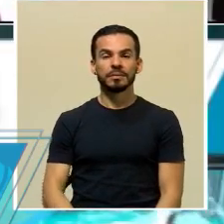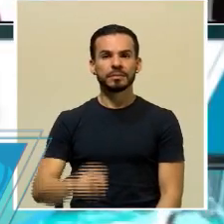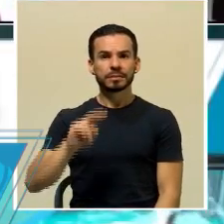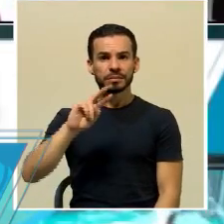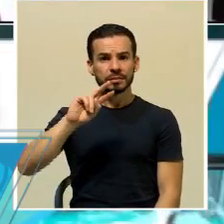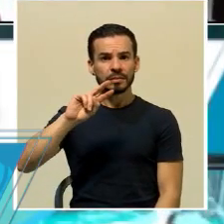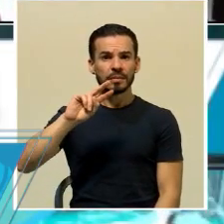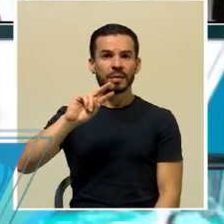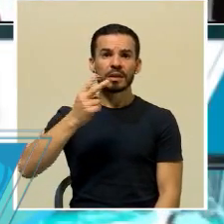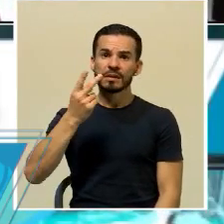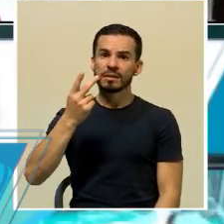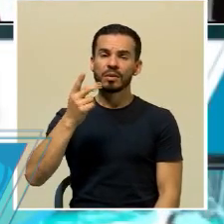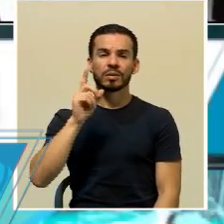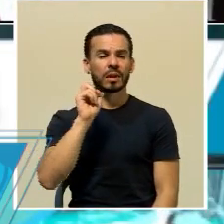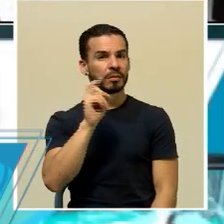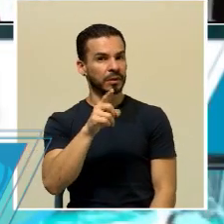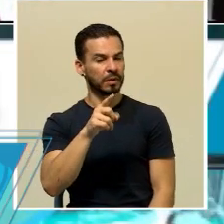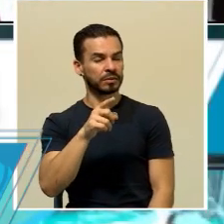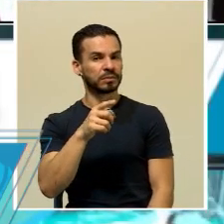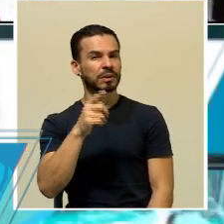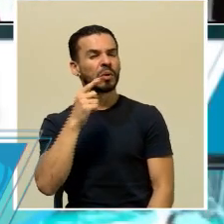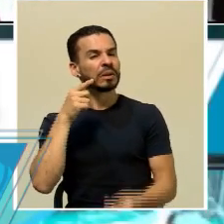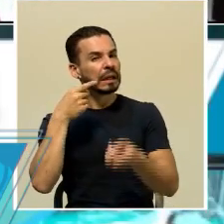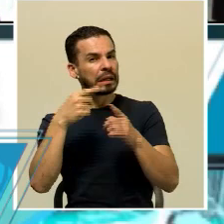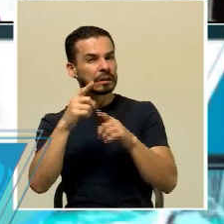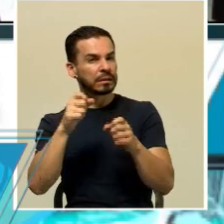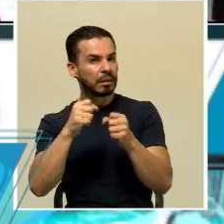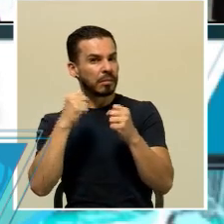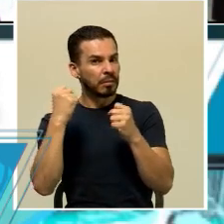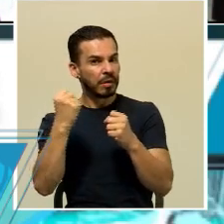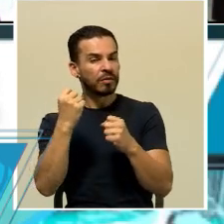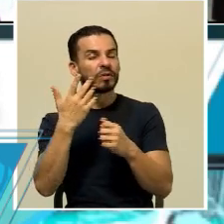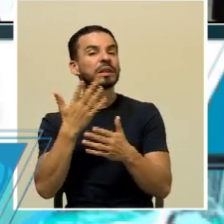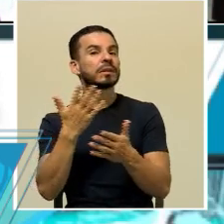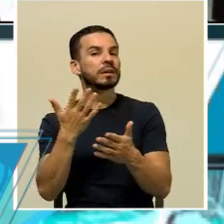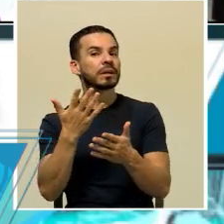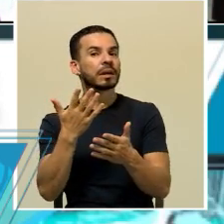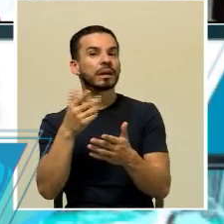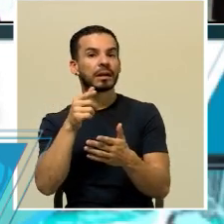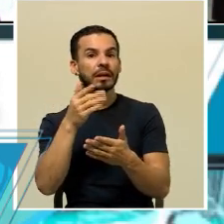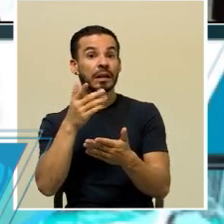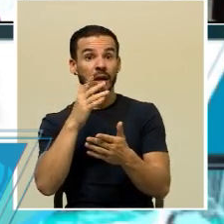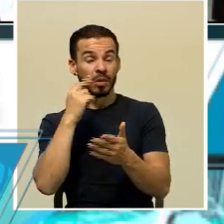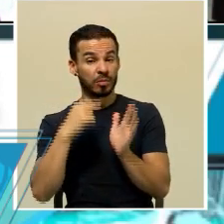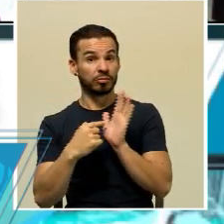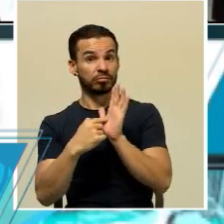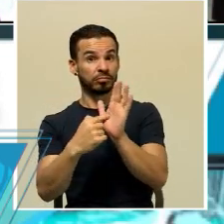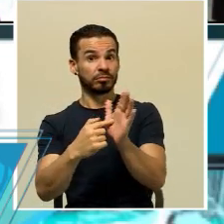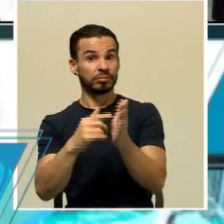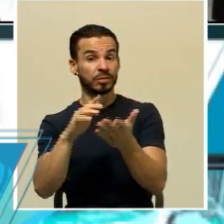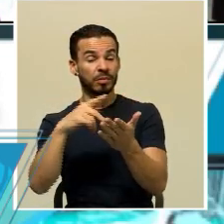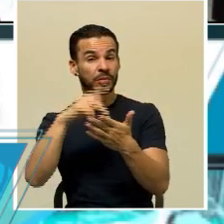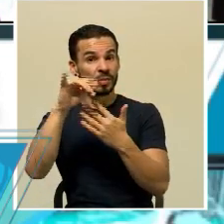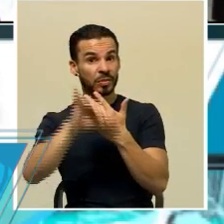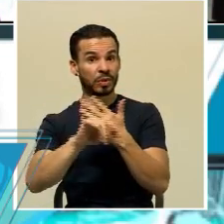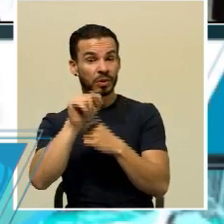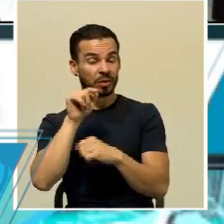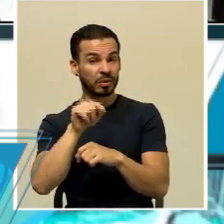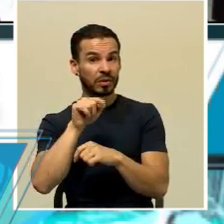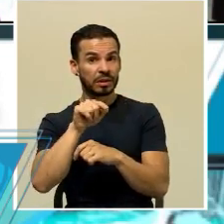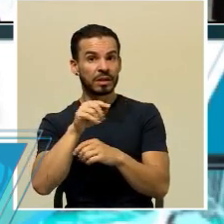Segunda pregunta, don Eric. Una de las críticas más fuertes es que tal y como fue presentado el